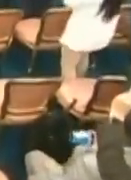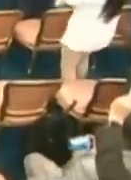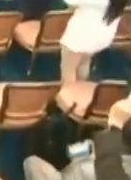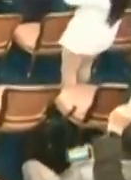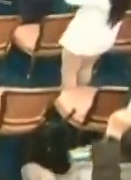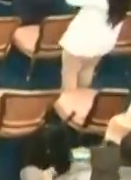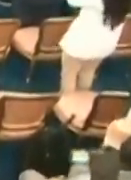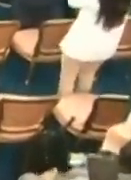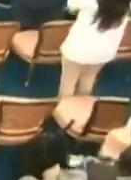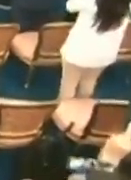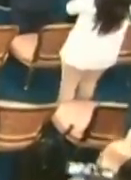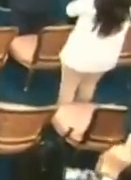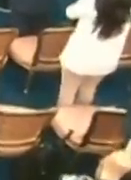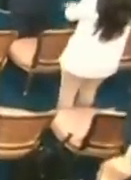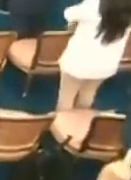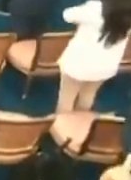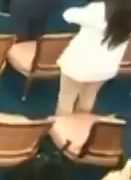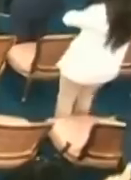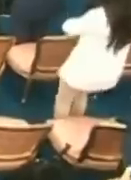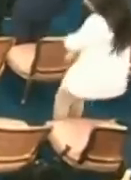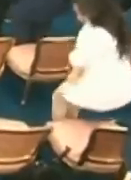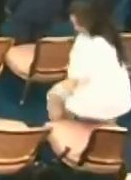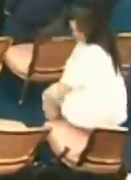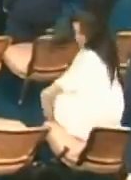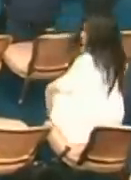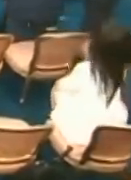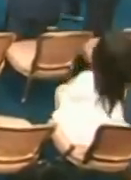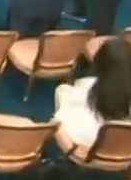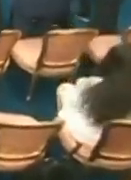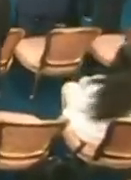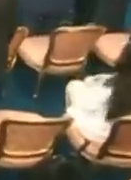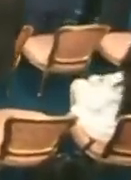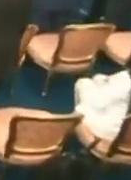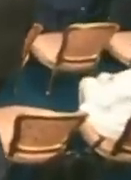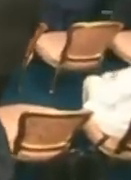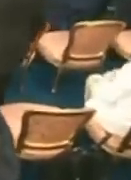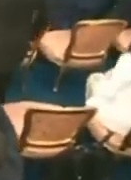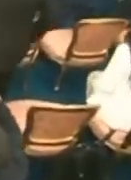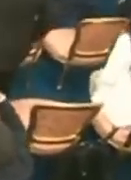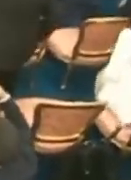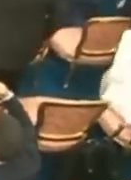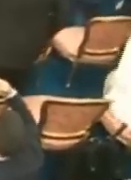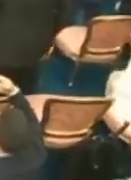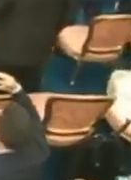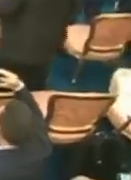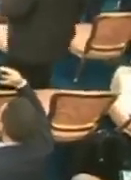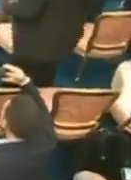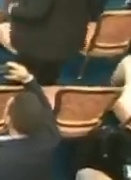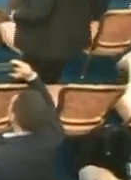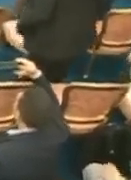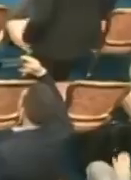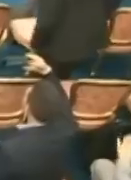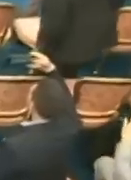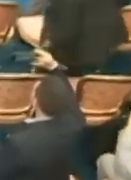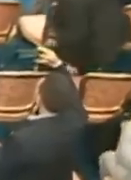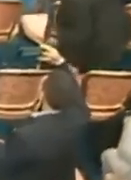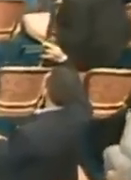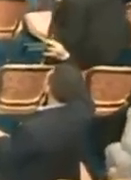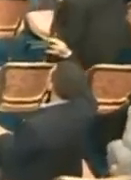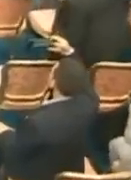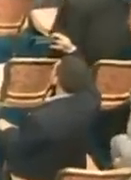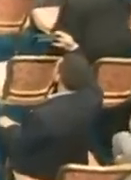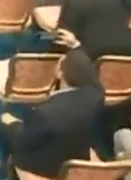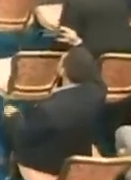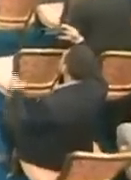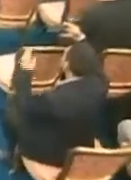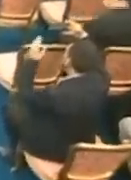por la voluntad política de sus mandatarios. Sean bienvenidos a la firma de la Declaración Conjunta de los Presidentes de la República Bolivariana de